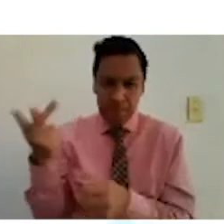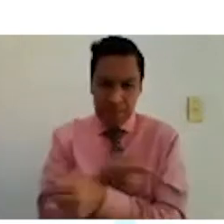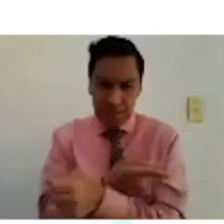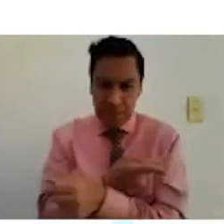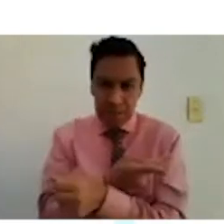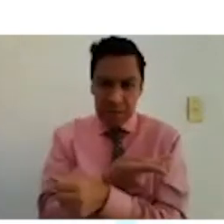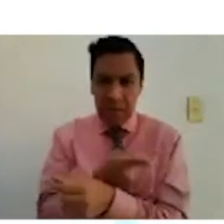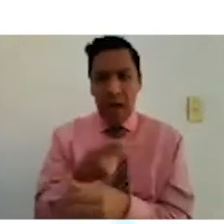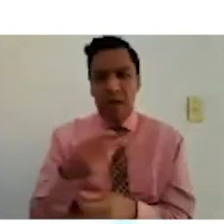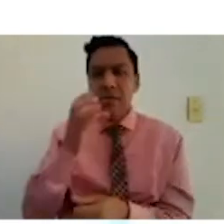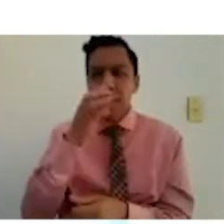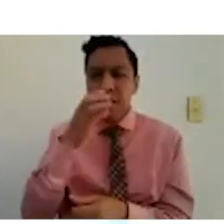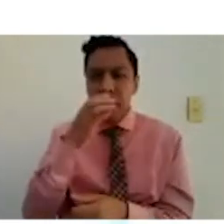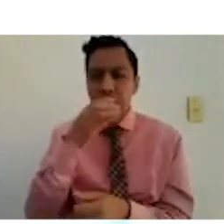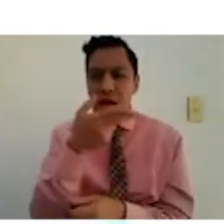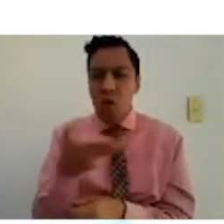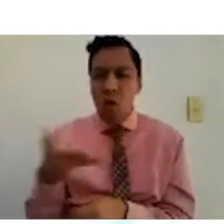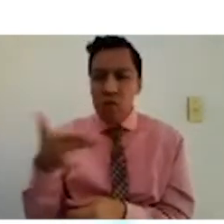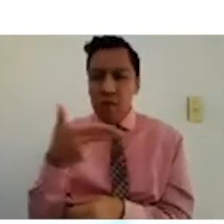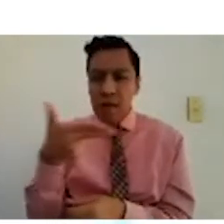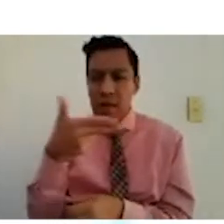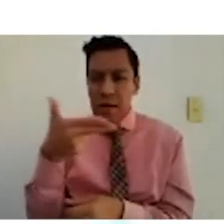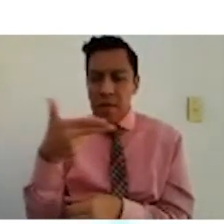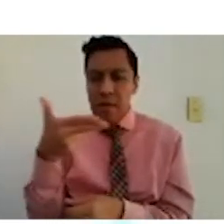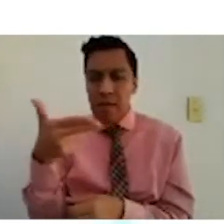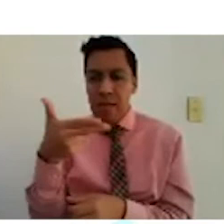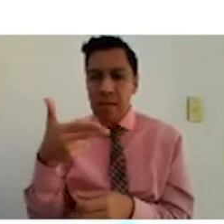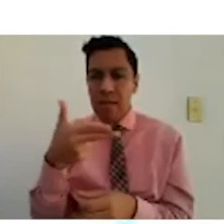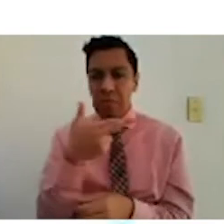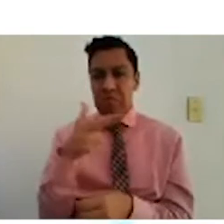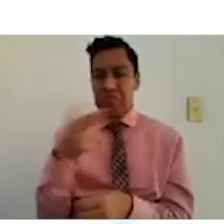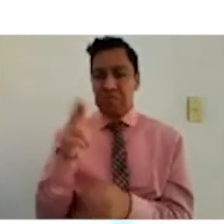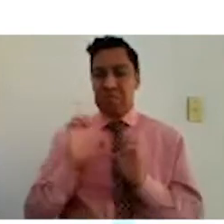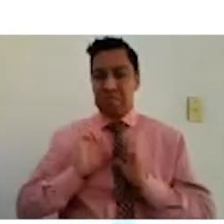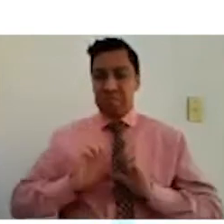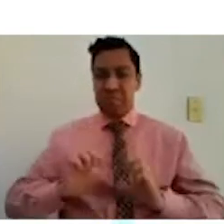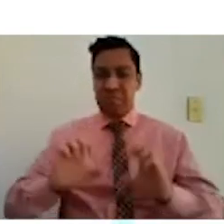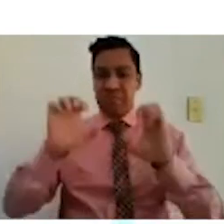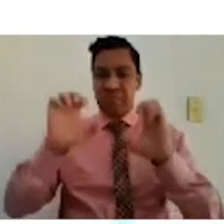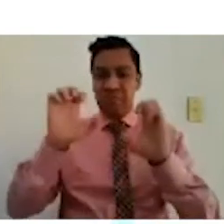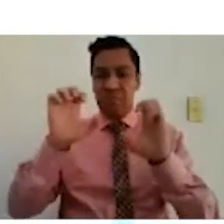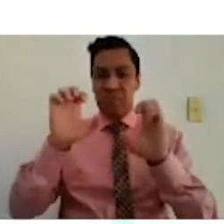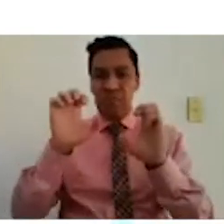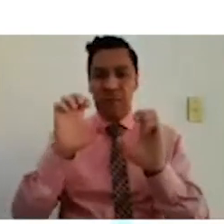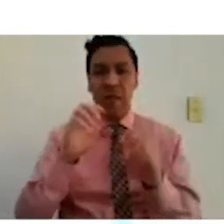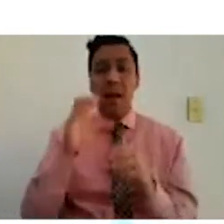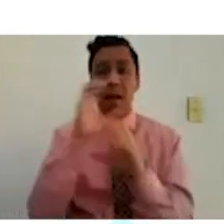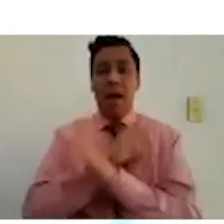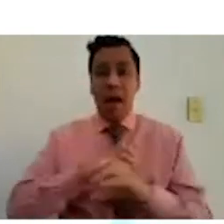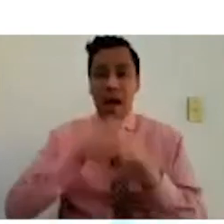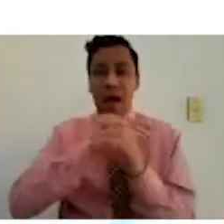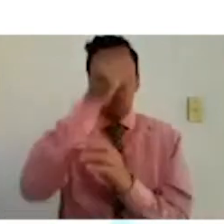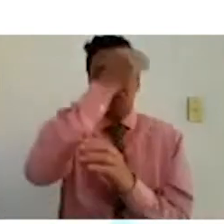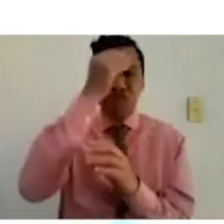durante una cena en el gran hotel de Ben, donde él se hospeda, un chimuelo y maquillado cantante interpreta